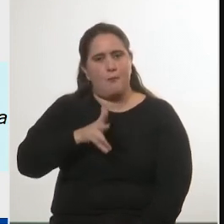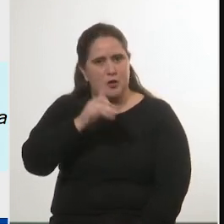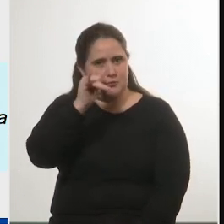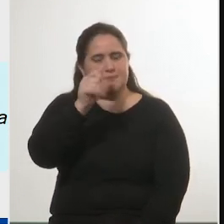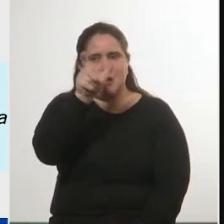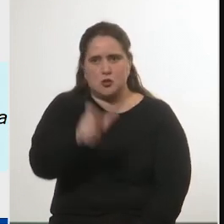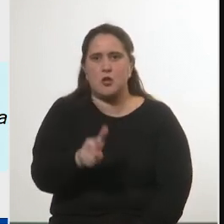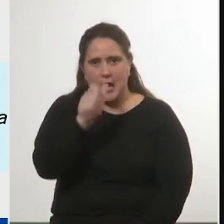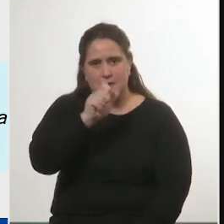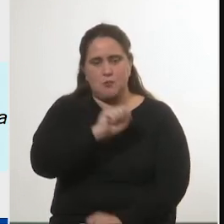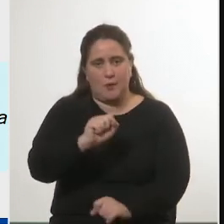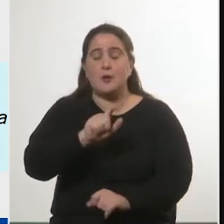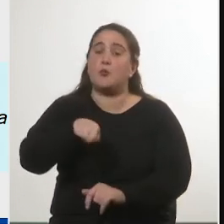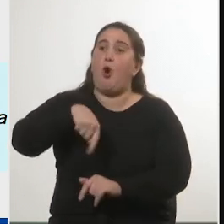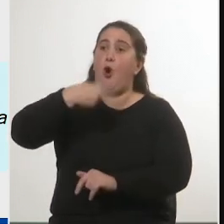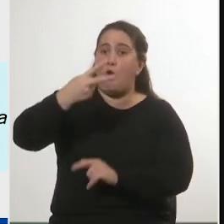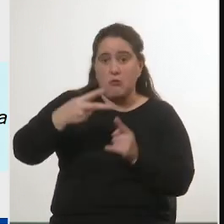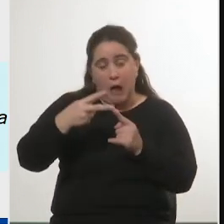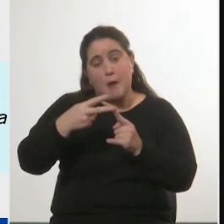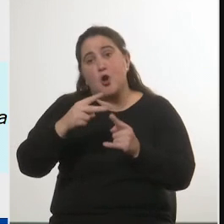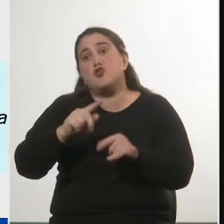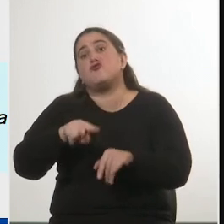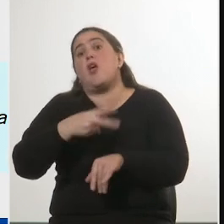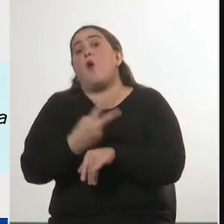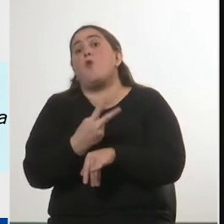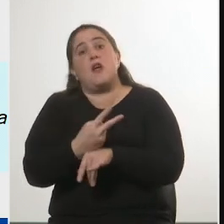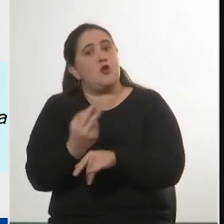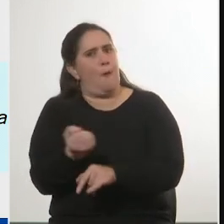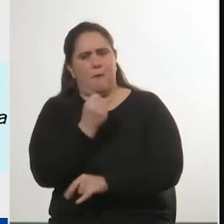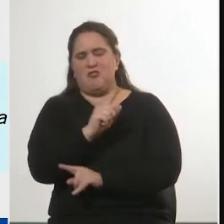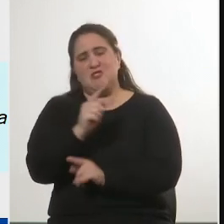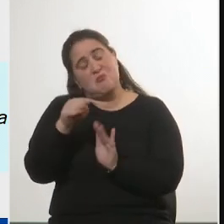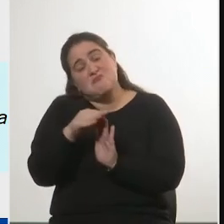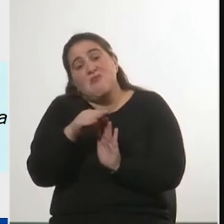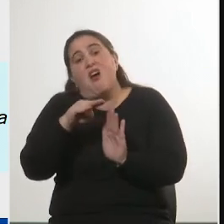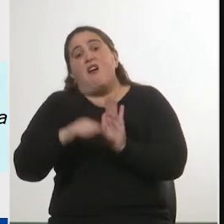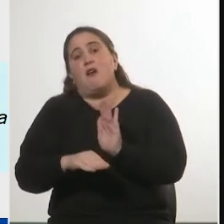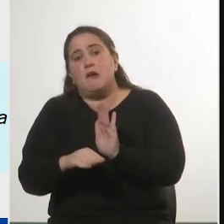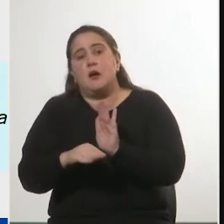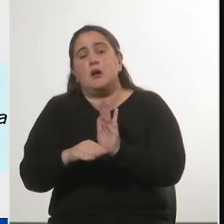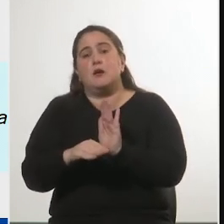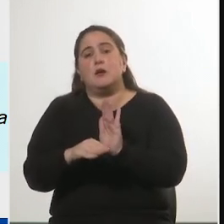características secundarias y subjetivas por parte del usuario se